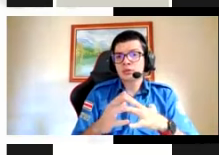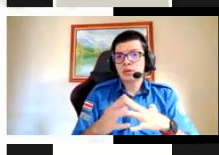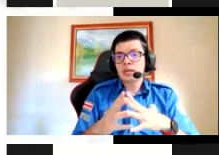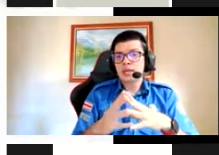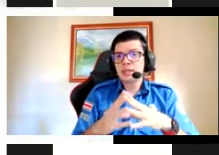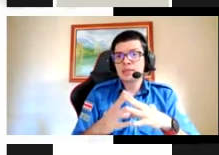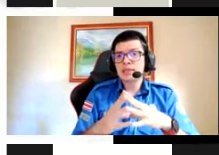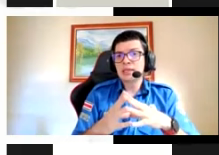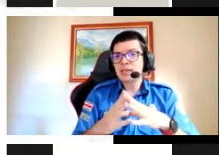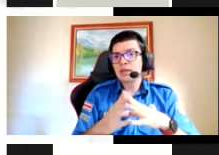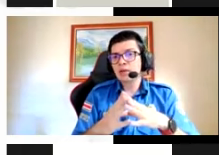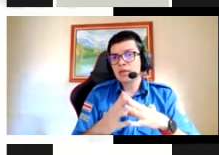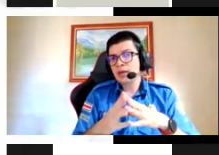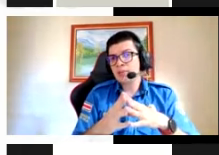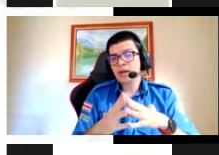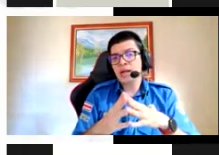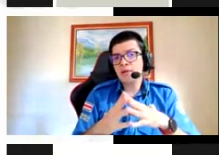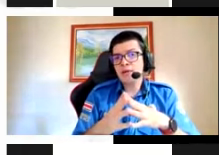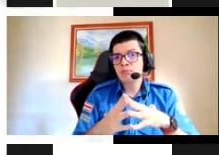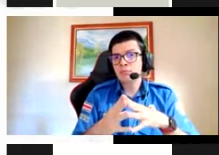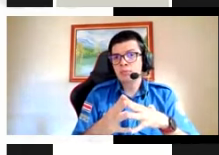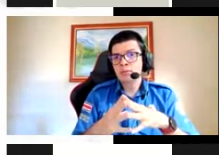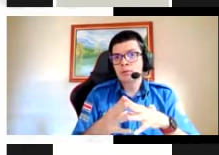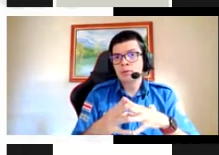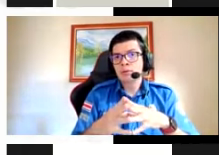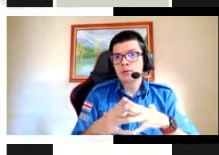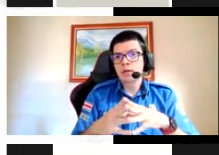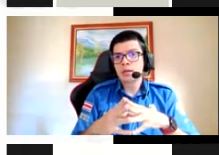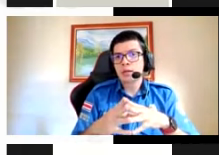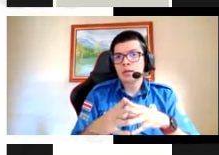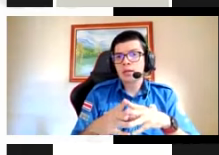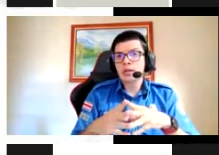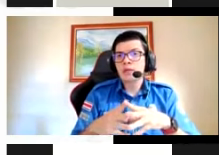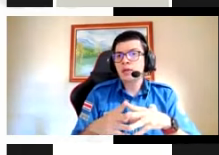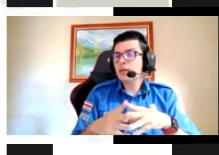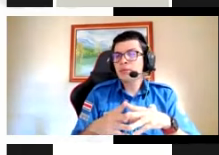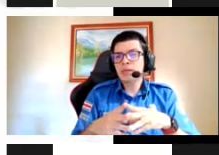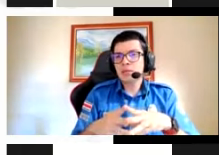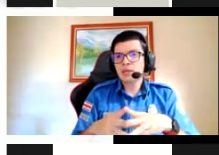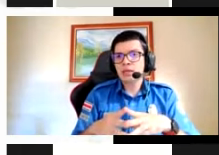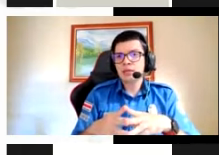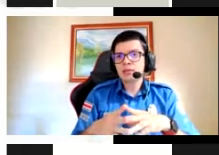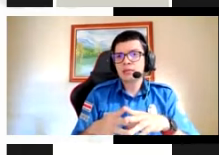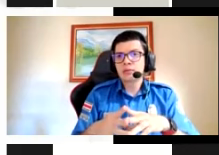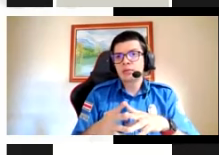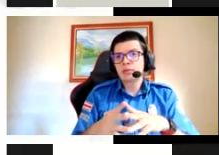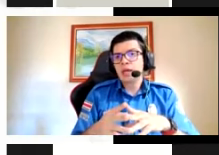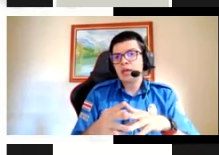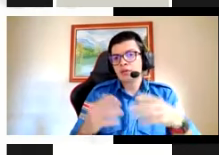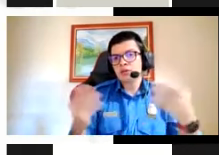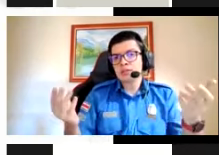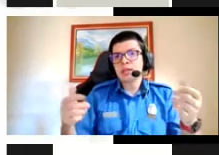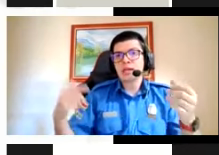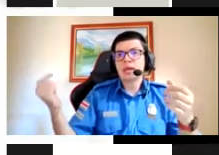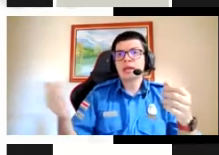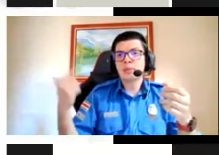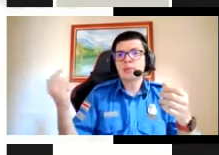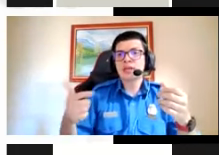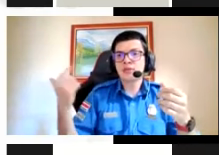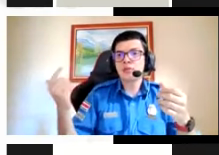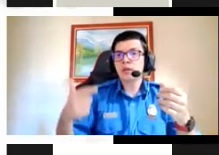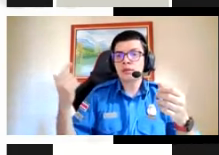Eso, si le acerca una llama leve, ¿ok? Y lo va a quemar inmediatamente. Entonces, el